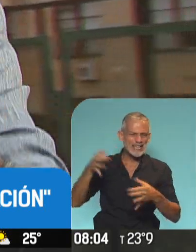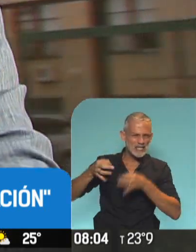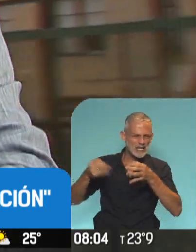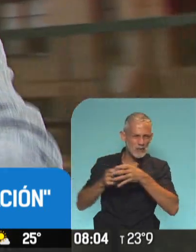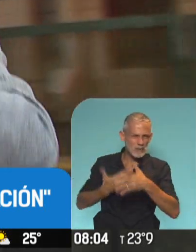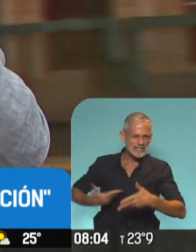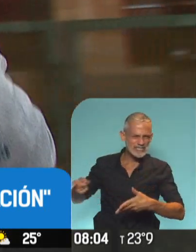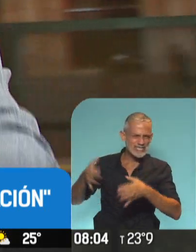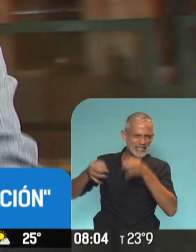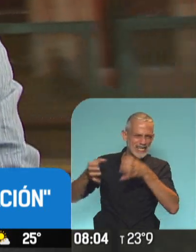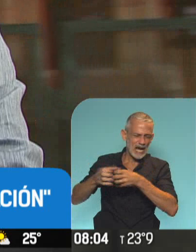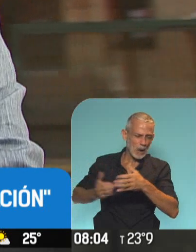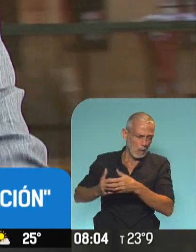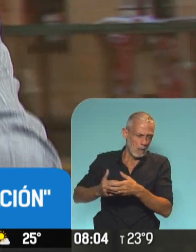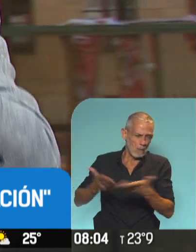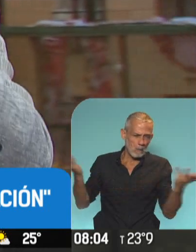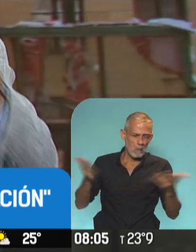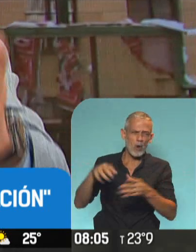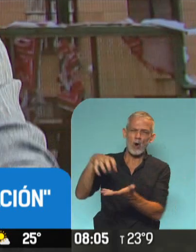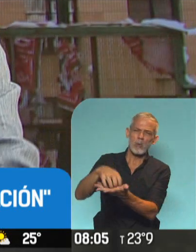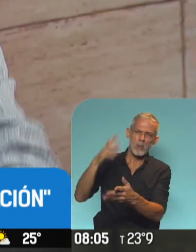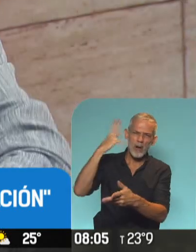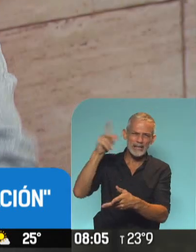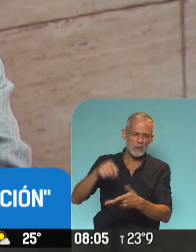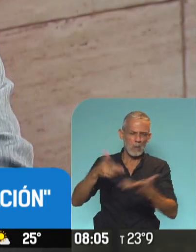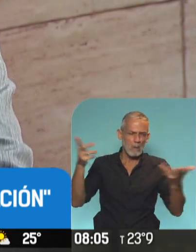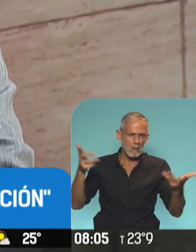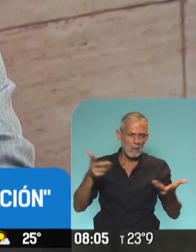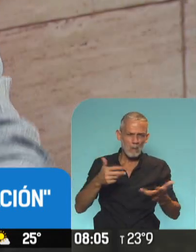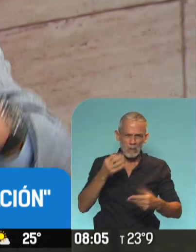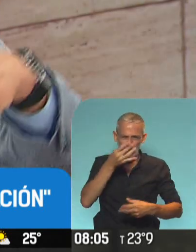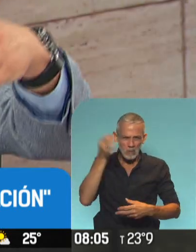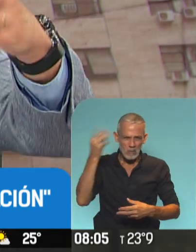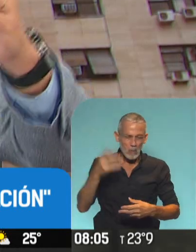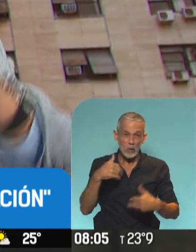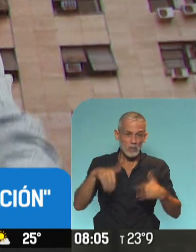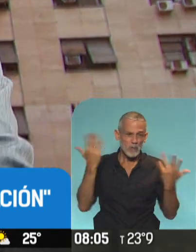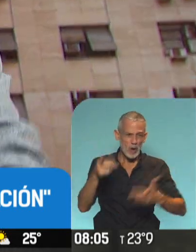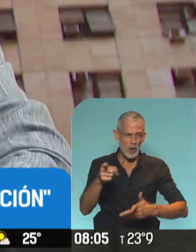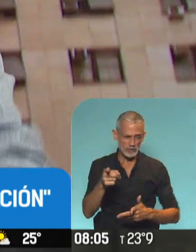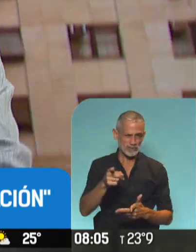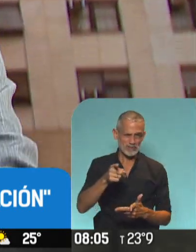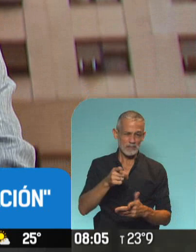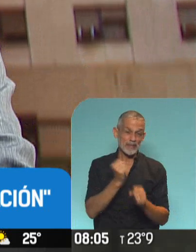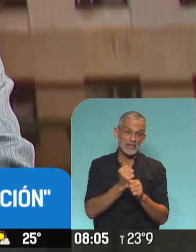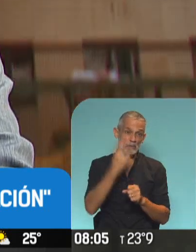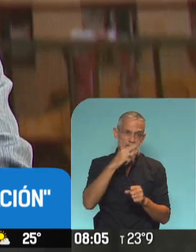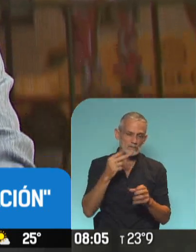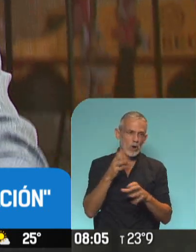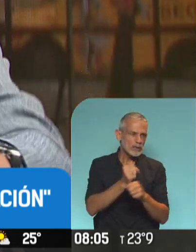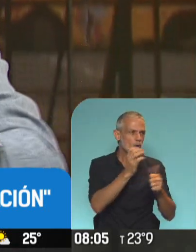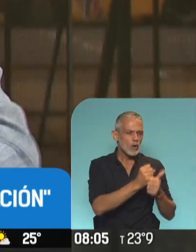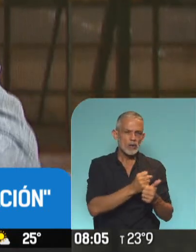afecta a ella la decisión que tome la casación o esta pelea de hornos y toda esta cuestión? Lo mira como un hecho absolutamente... No.